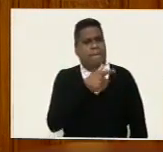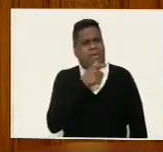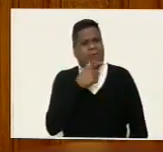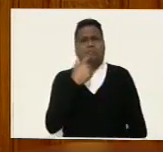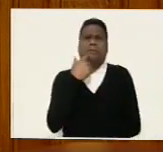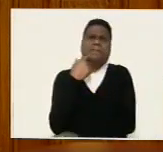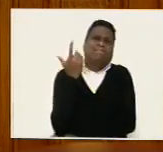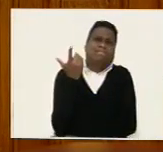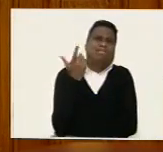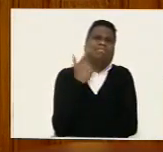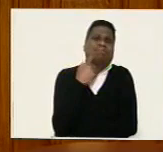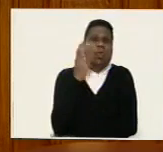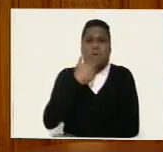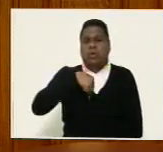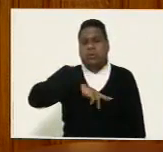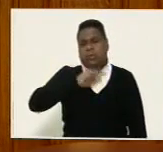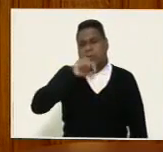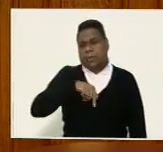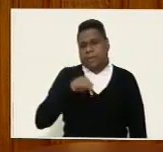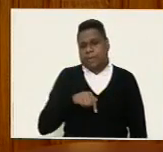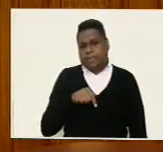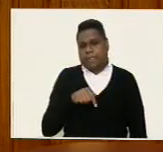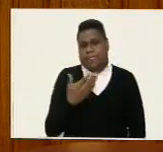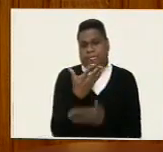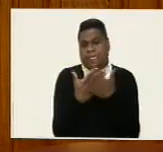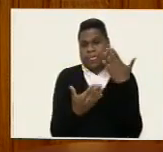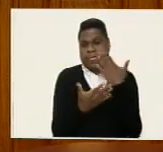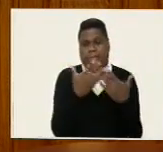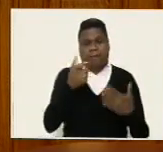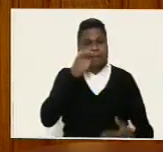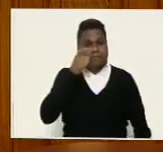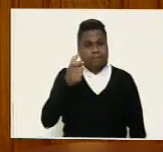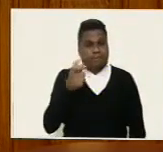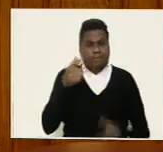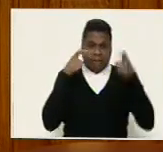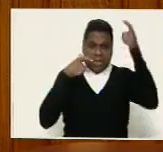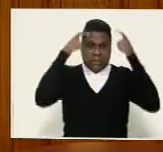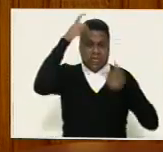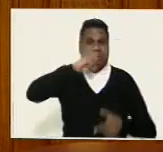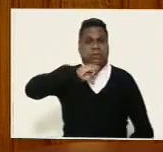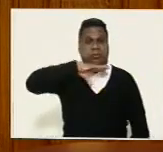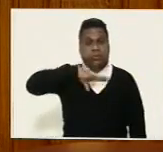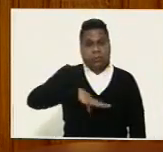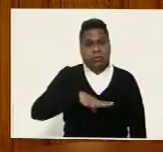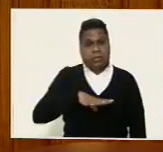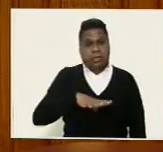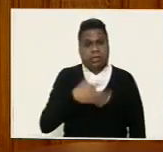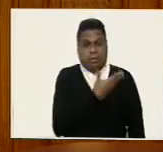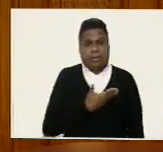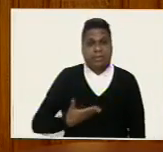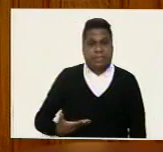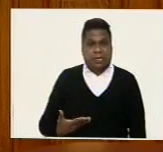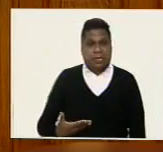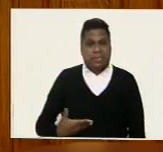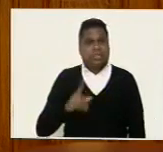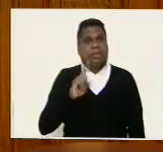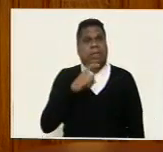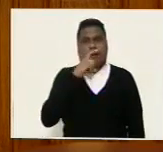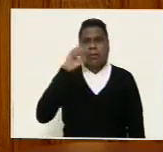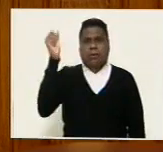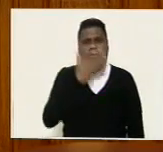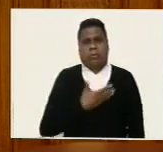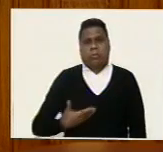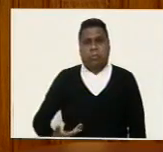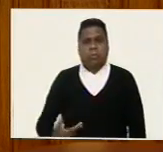acá, que hemos recibido de la mano del presidente Chávez y su historia, del presidente Nicolás Maduro y su voluntad